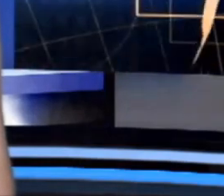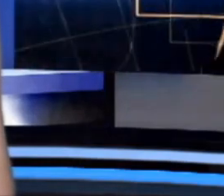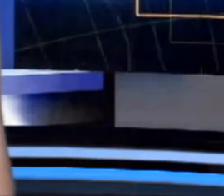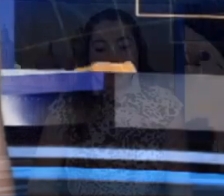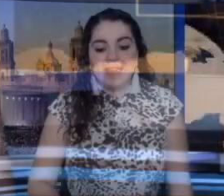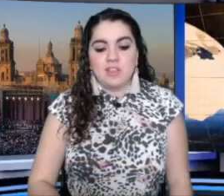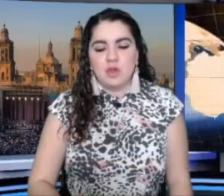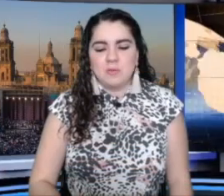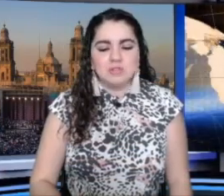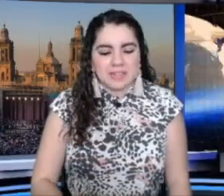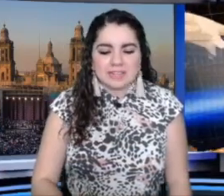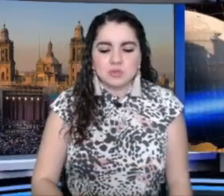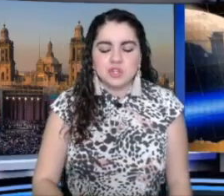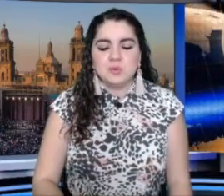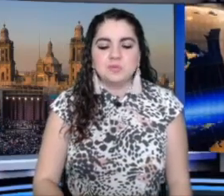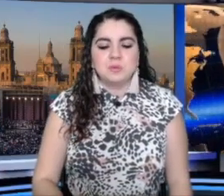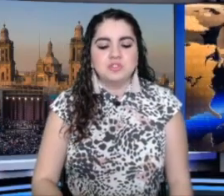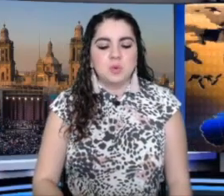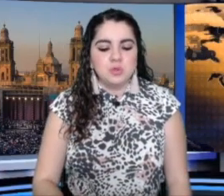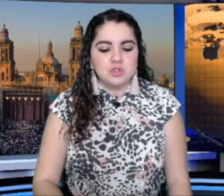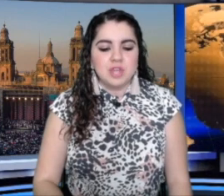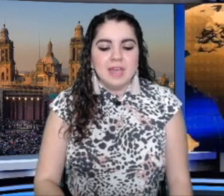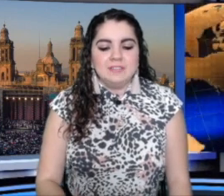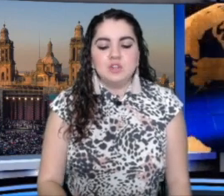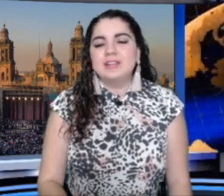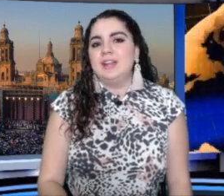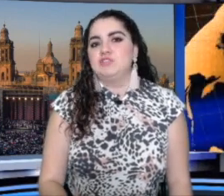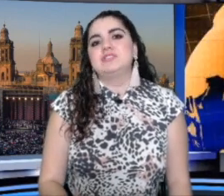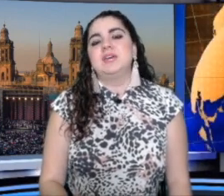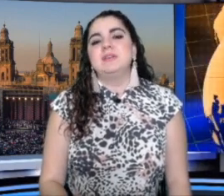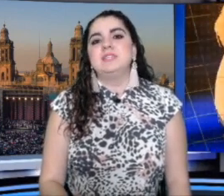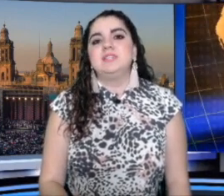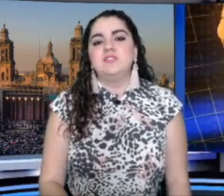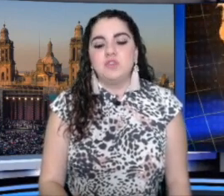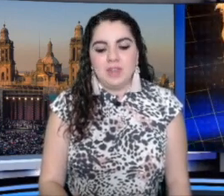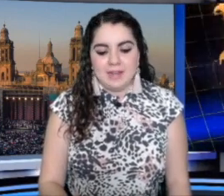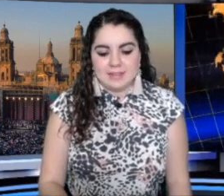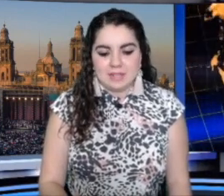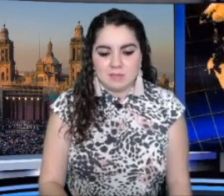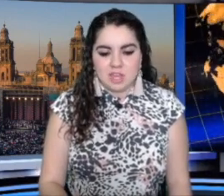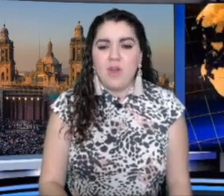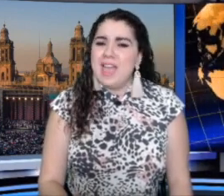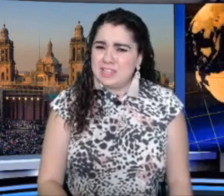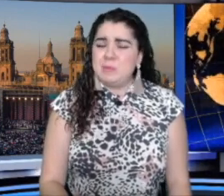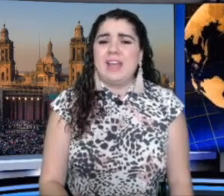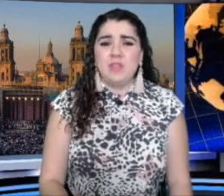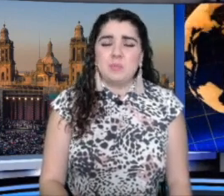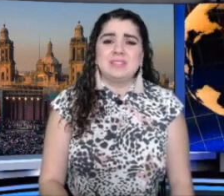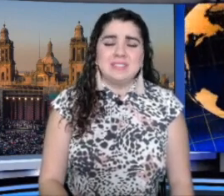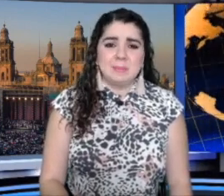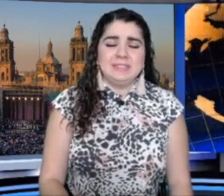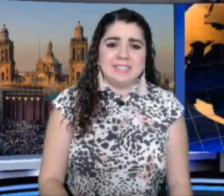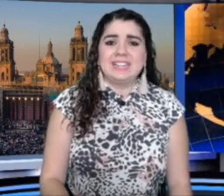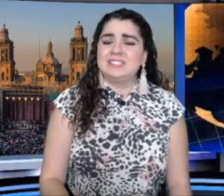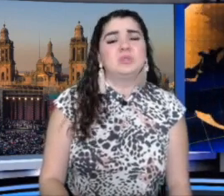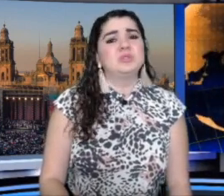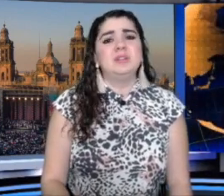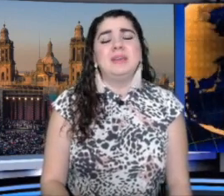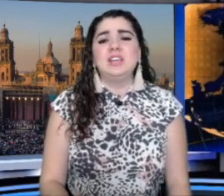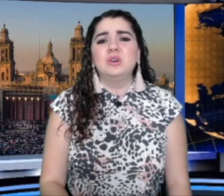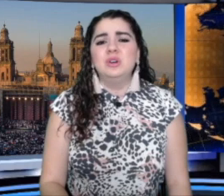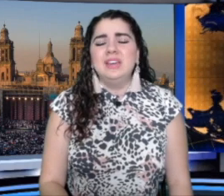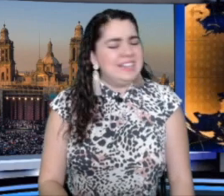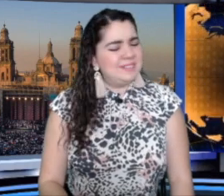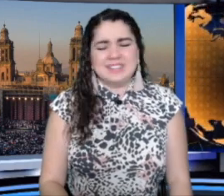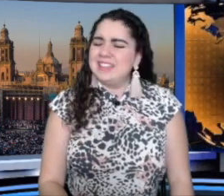estamos teniendo el día de hoy. Me gustaría que escuchemos los primeros segundos de lo que Nacho estaba diciendo en este video, explicando precisamente que la situación